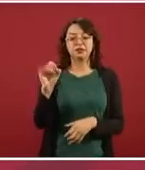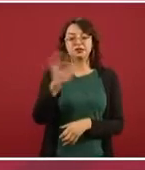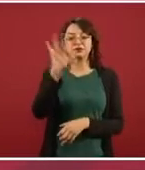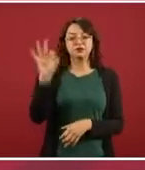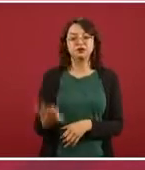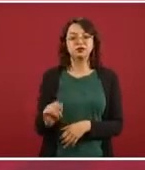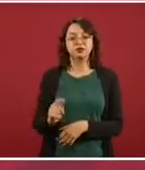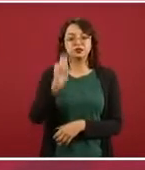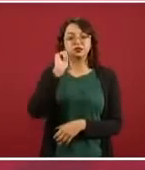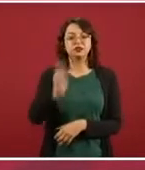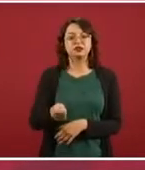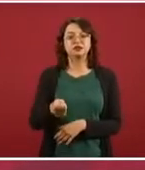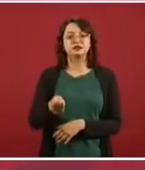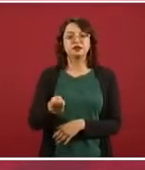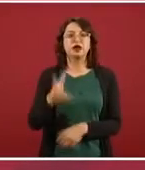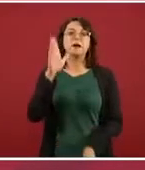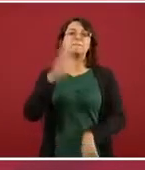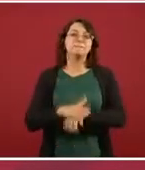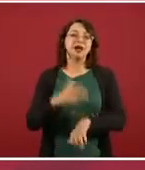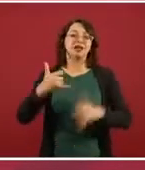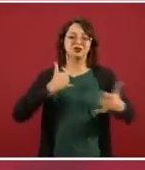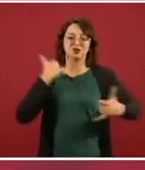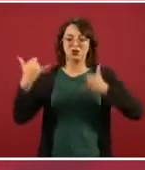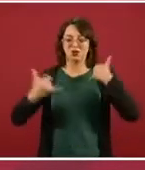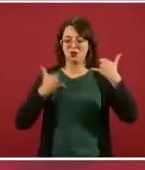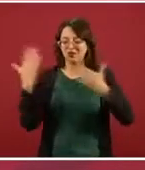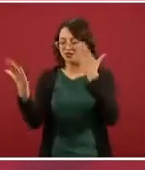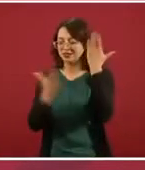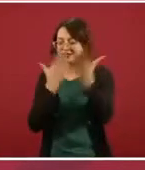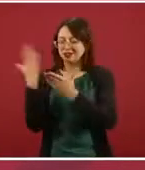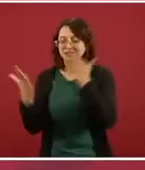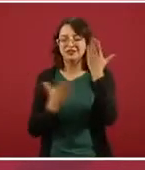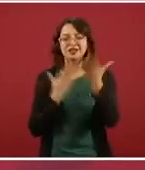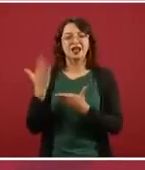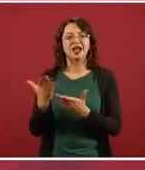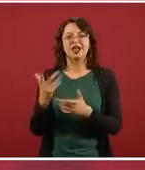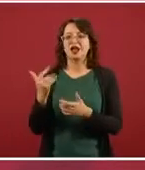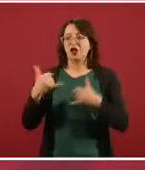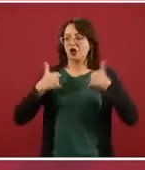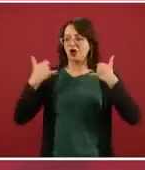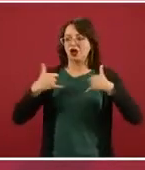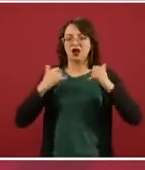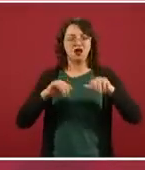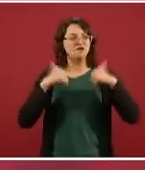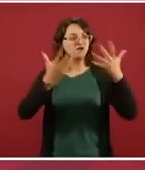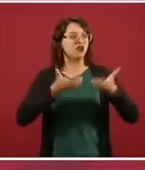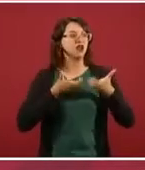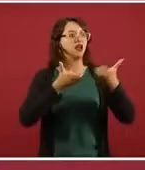¿Esto qué significa? Más jóvenes estudiando, menos jóvenes en la calle.